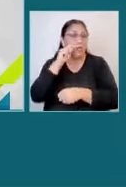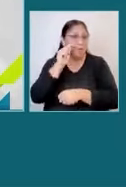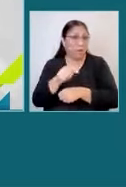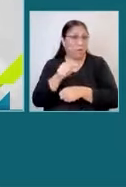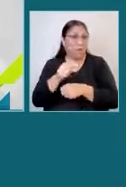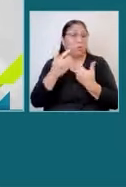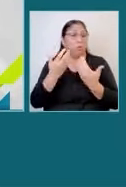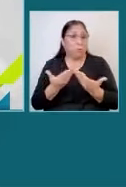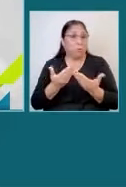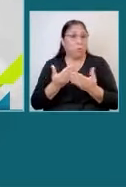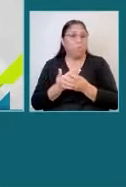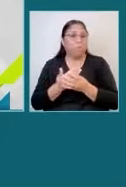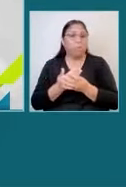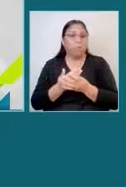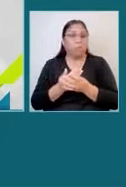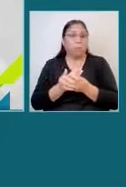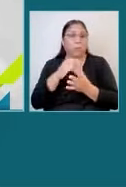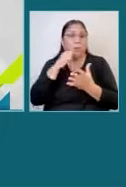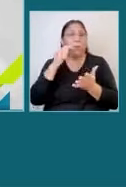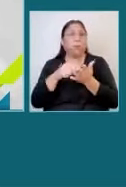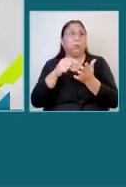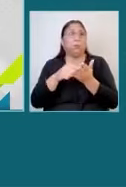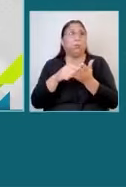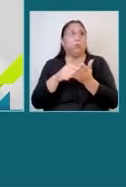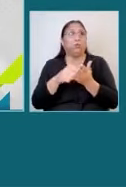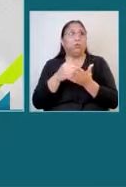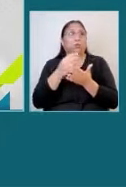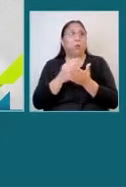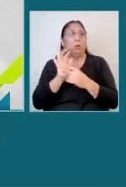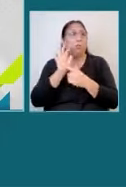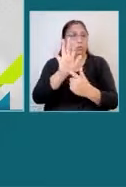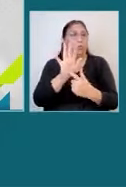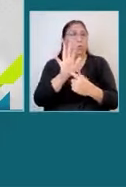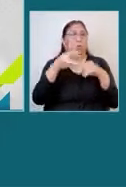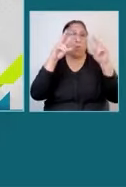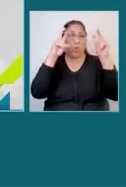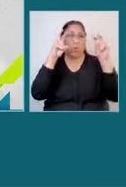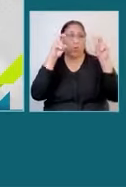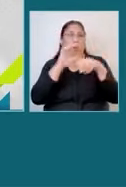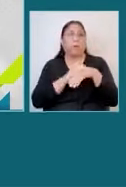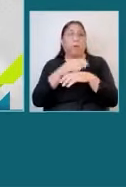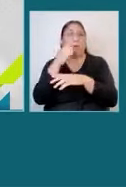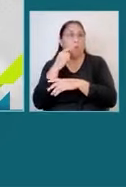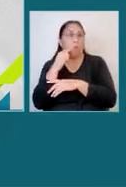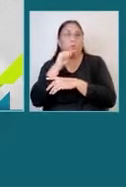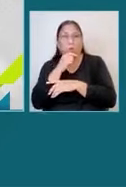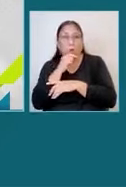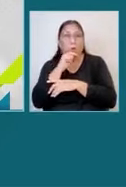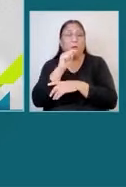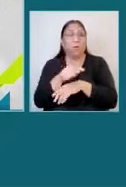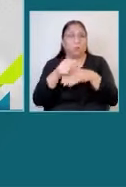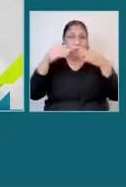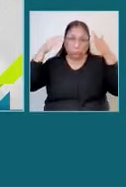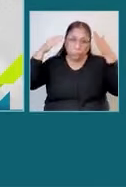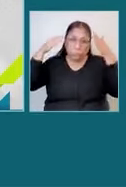además, estamos levantando un tema que es bien importante, que es el tema de género, y estamos